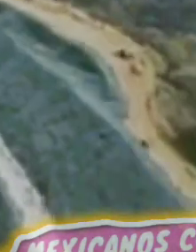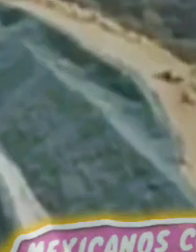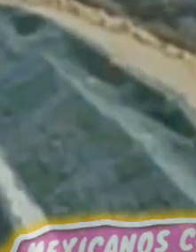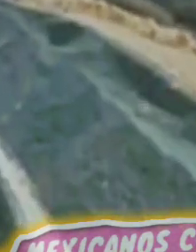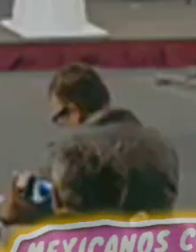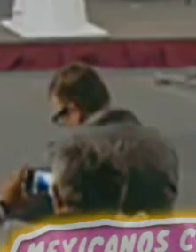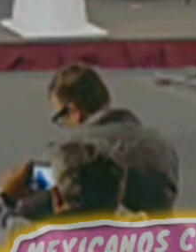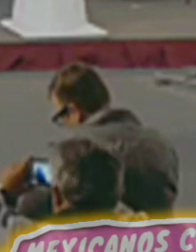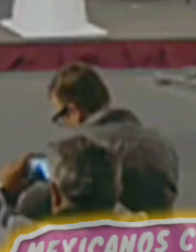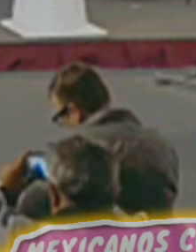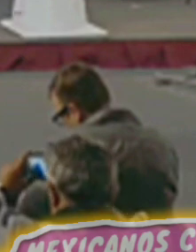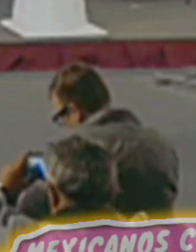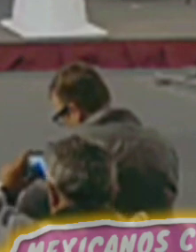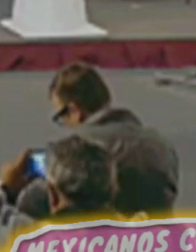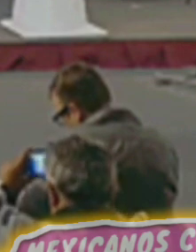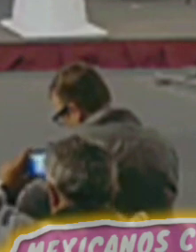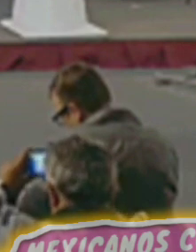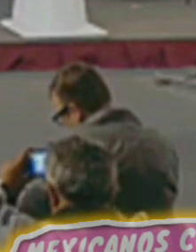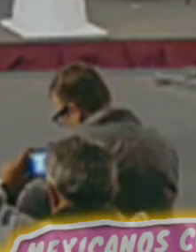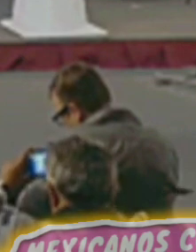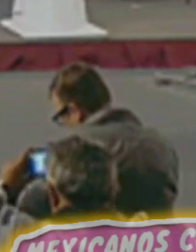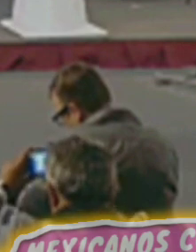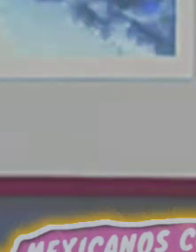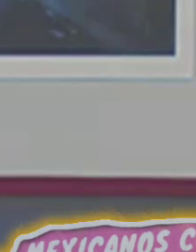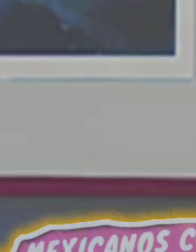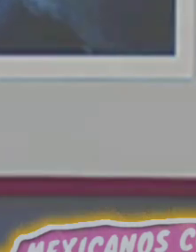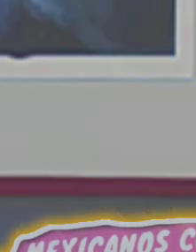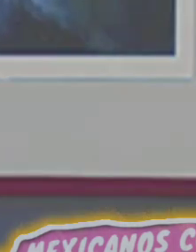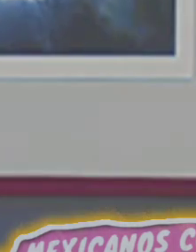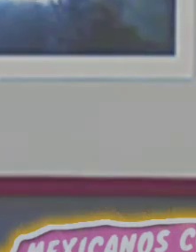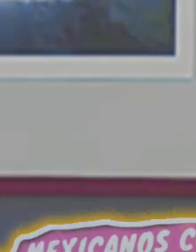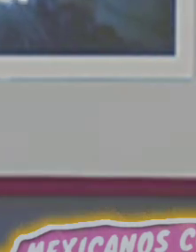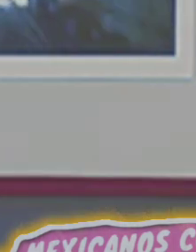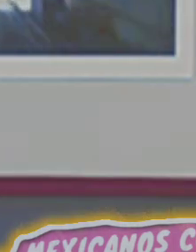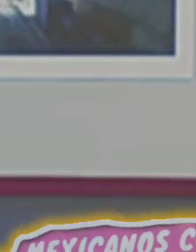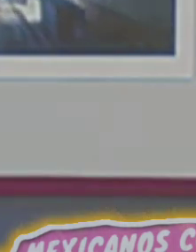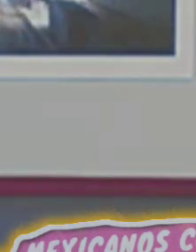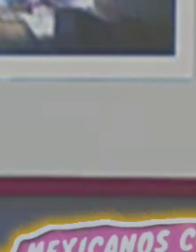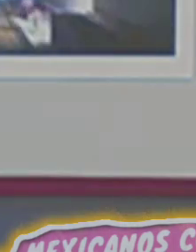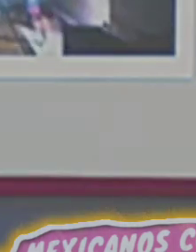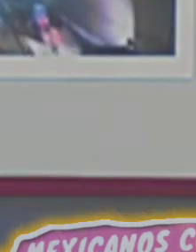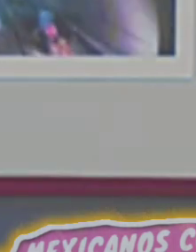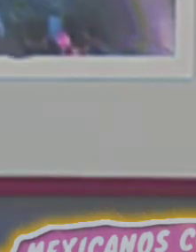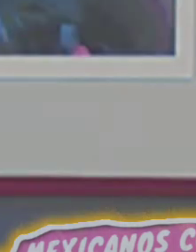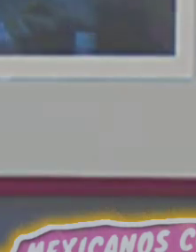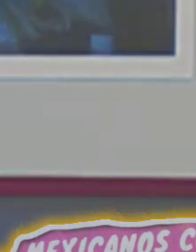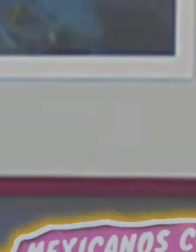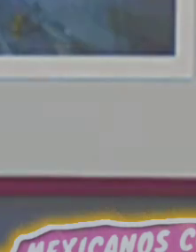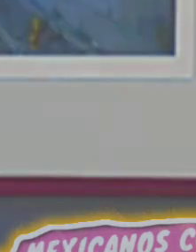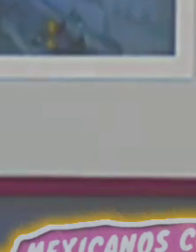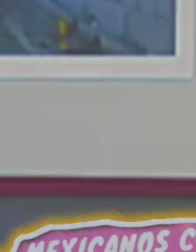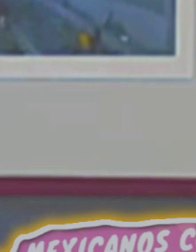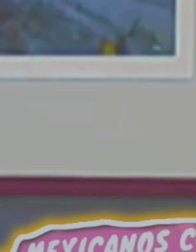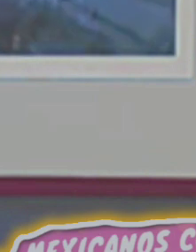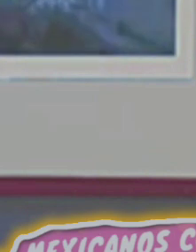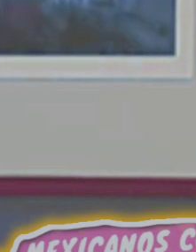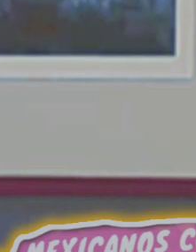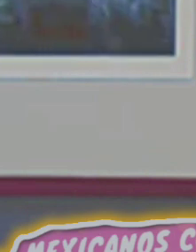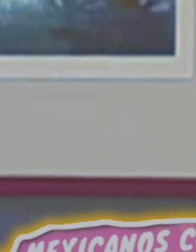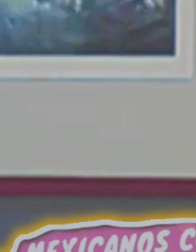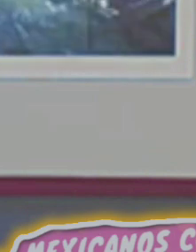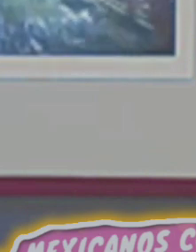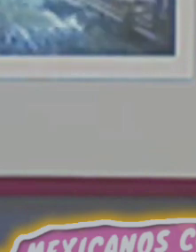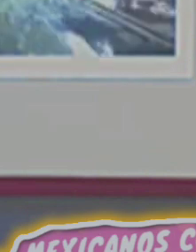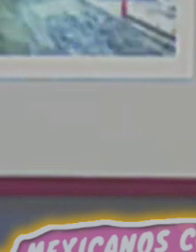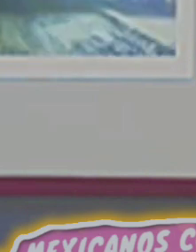proceso. Y de los 2 túneles hay uno prácticamente concluido y hay otro que faltan unos cuantos metros, que es el del